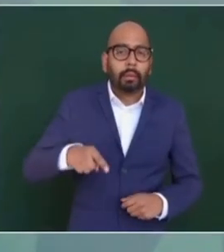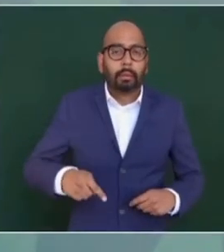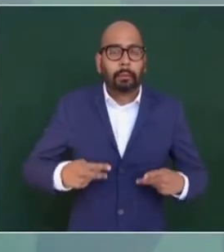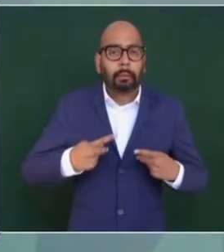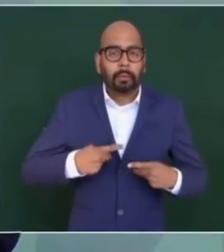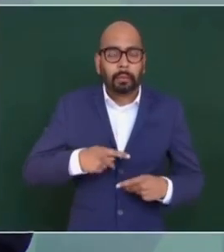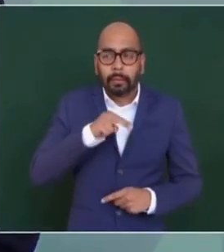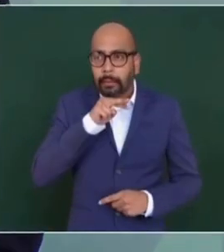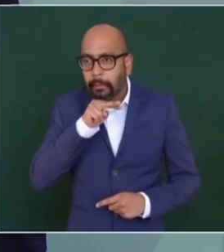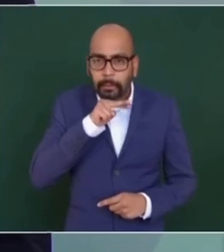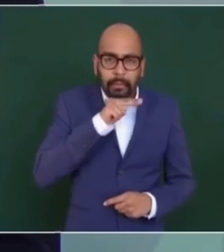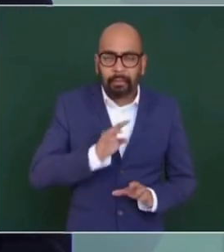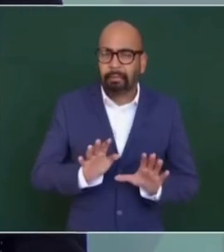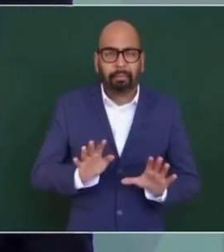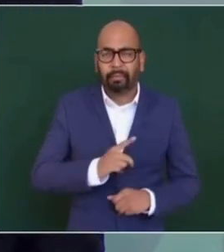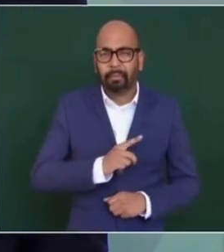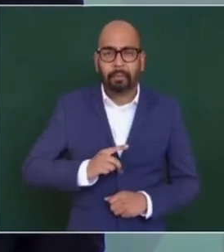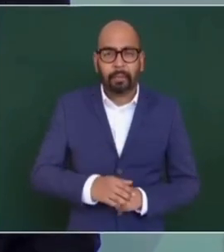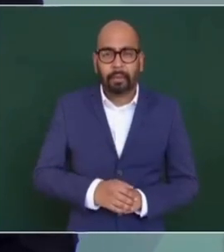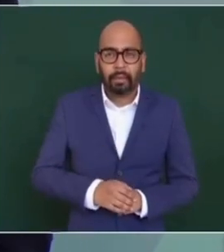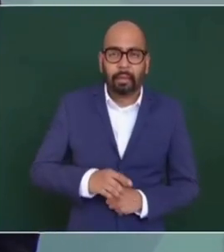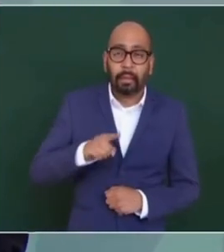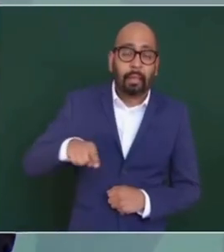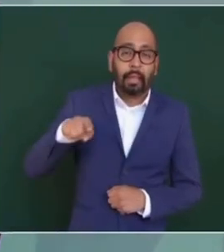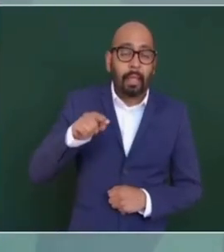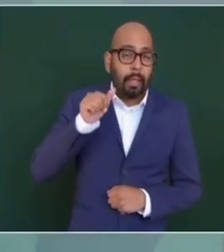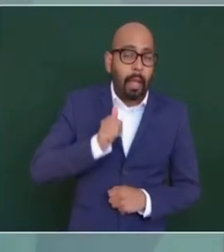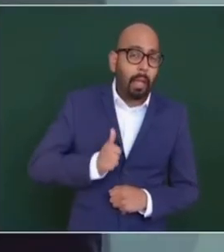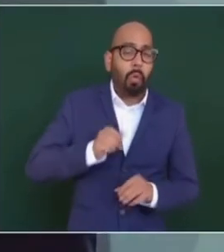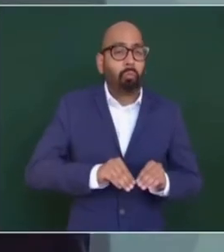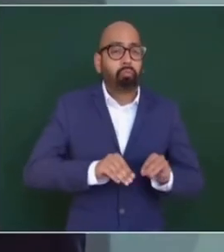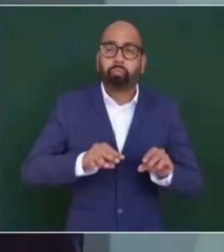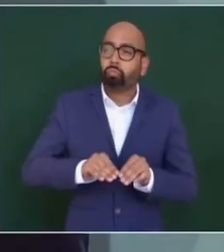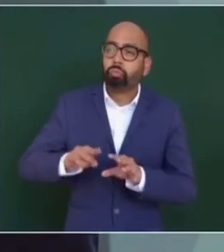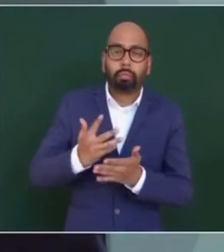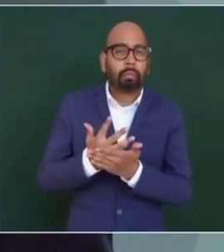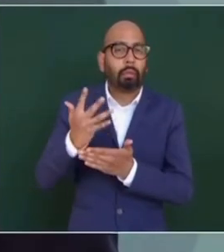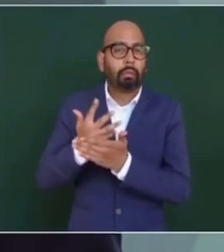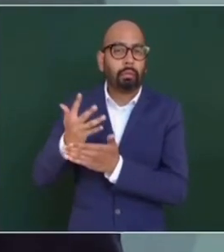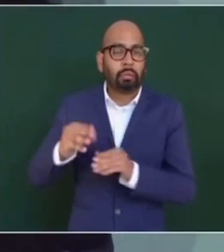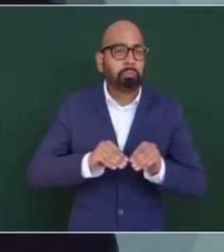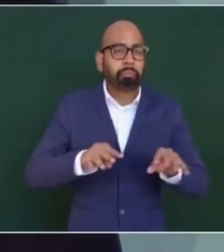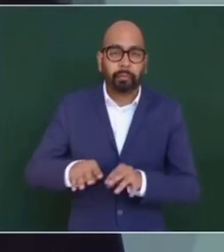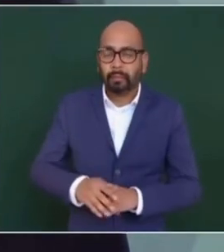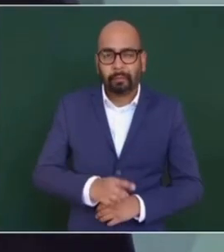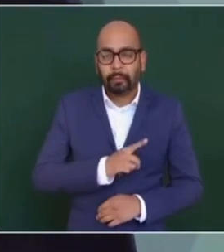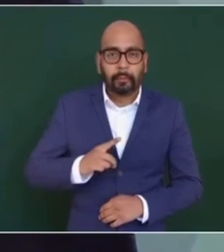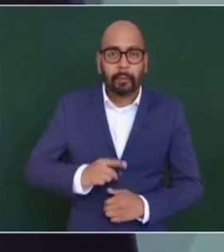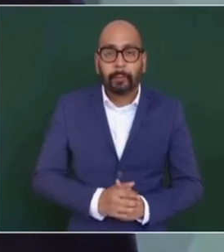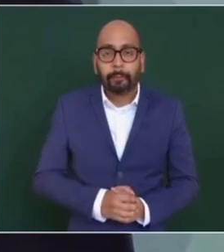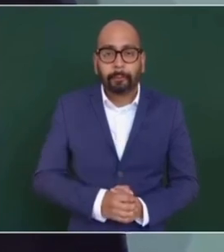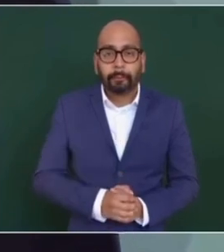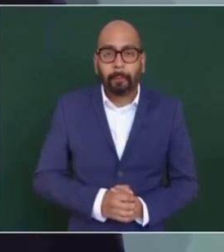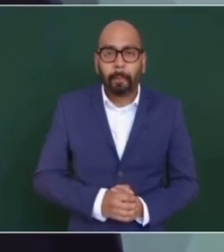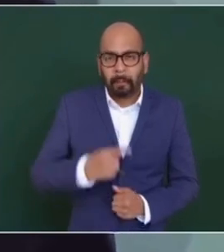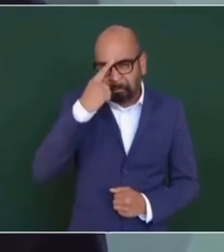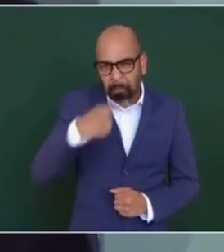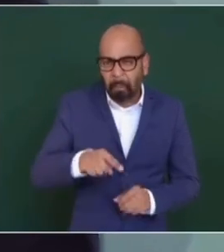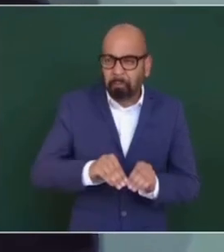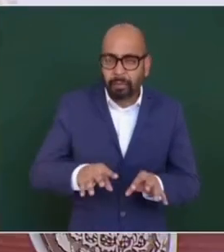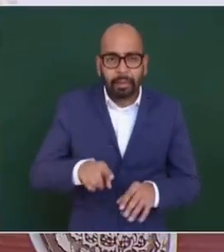preocupación, mucho menos sensacionalismo de los medios, amarillismo, para